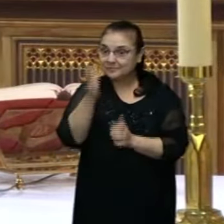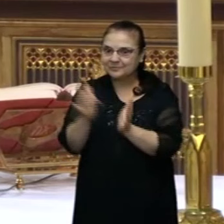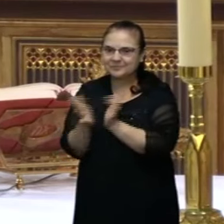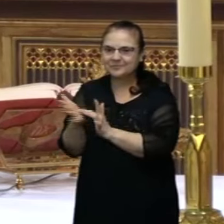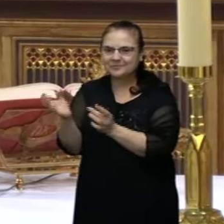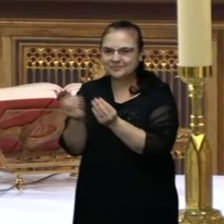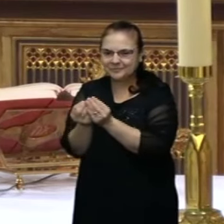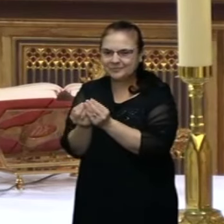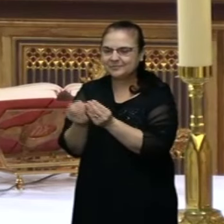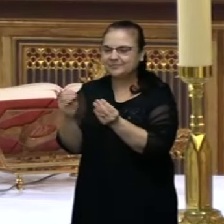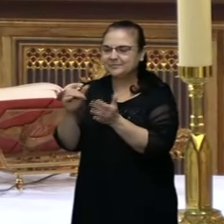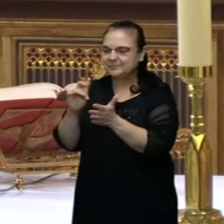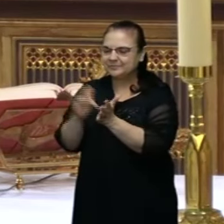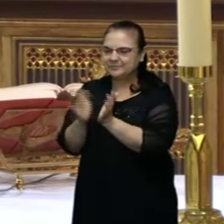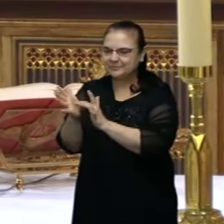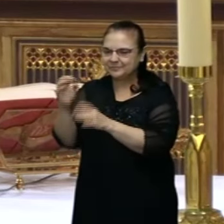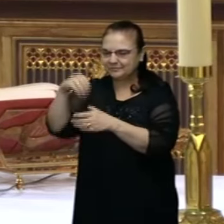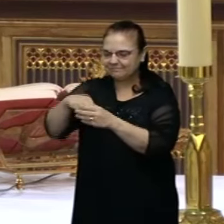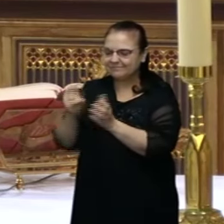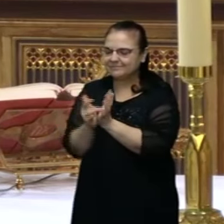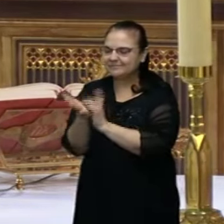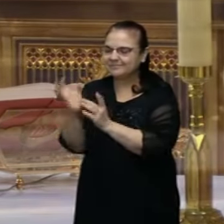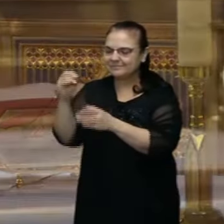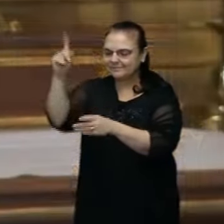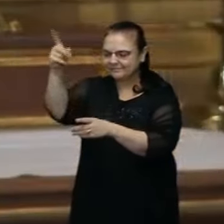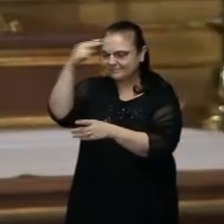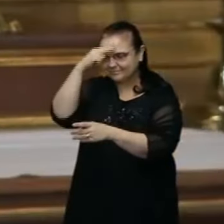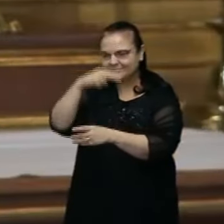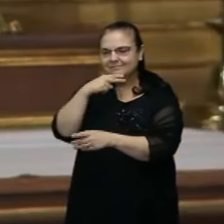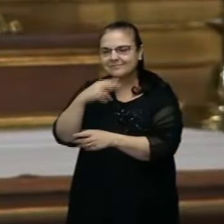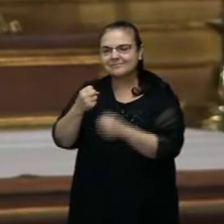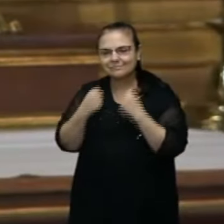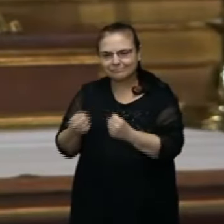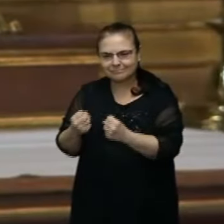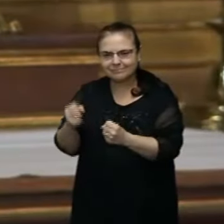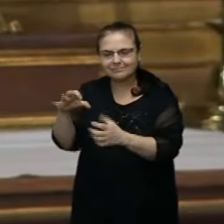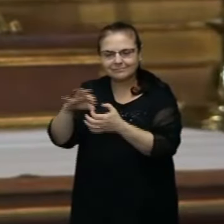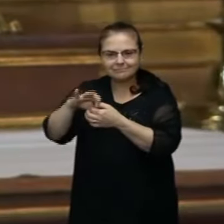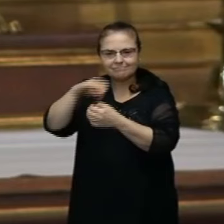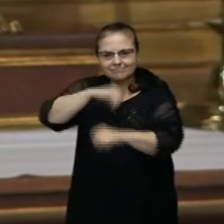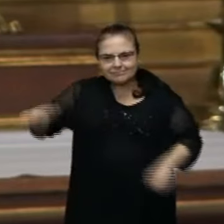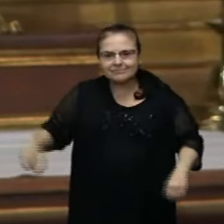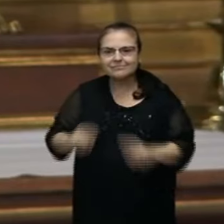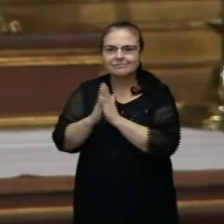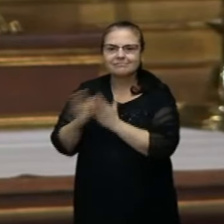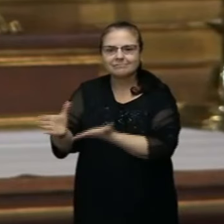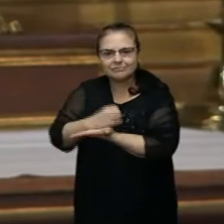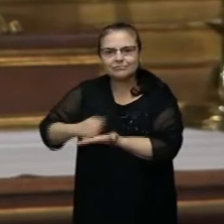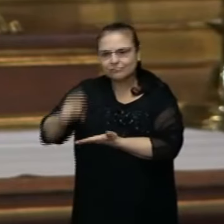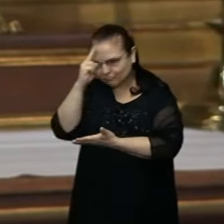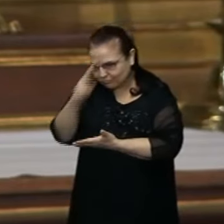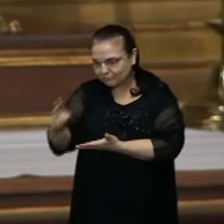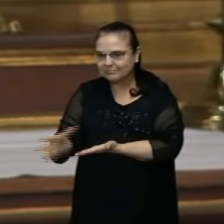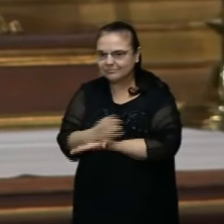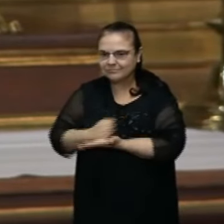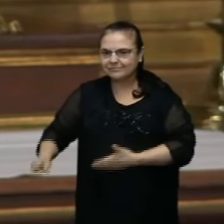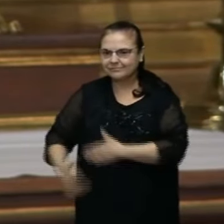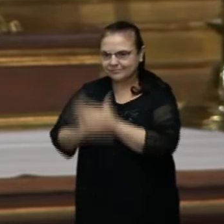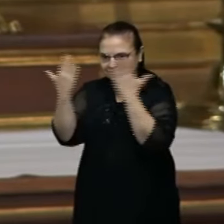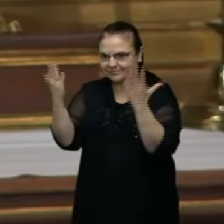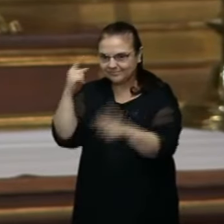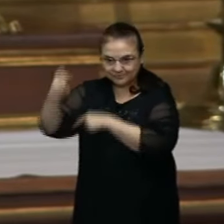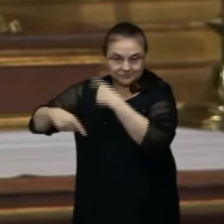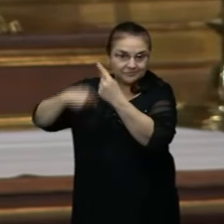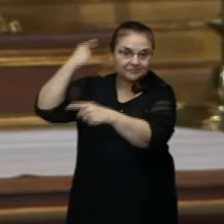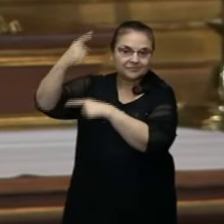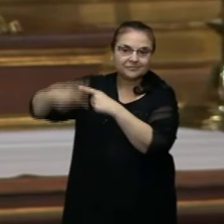Por Cristo, con Él y en Él, a ti Dios, Padre Omnipotente, en la unidad del Espíritu Santo, todo honor y toda